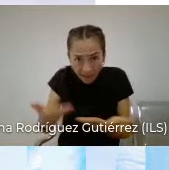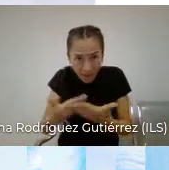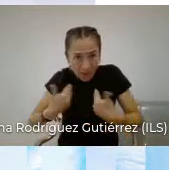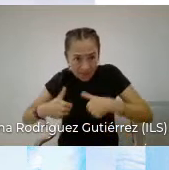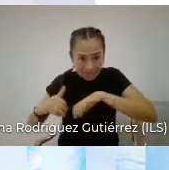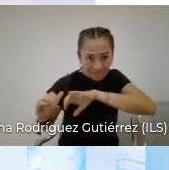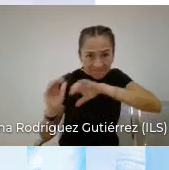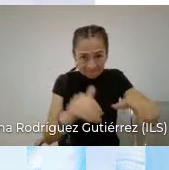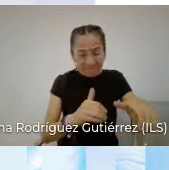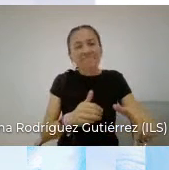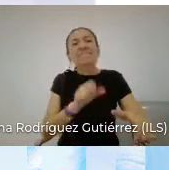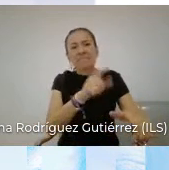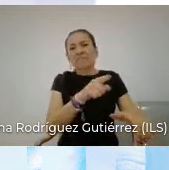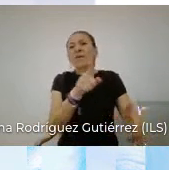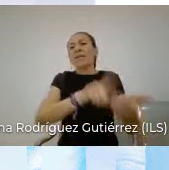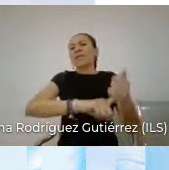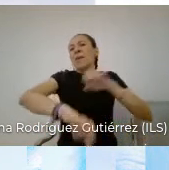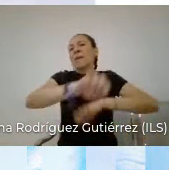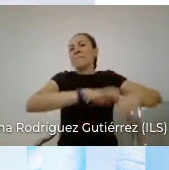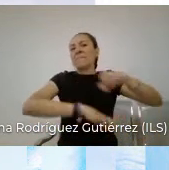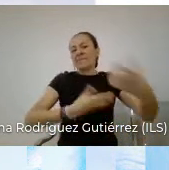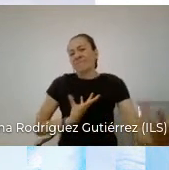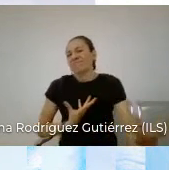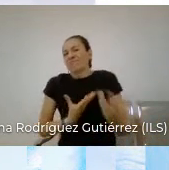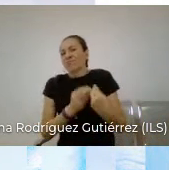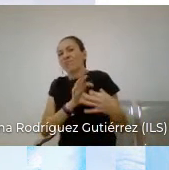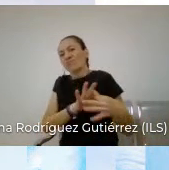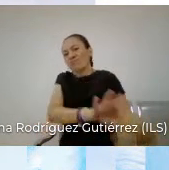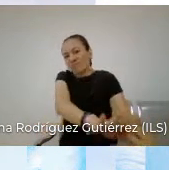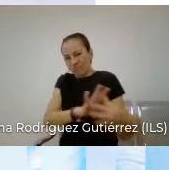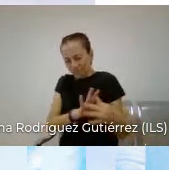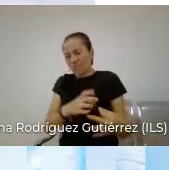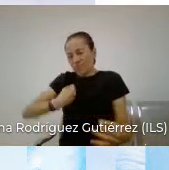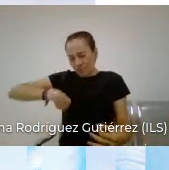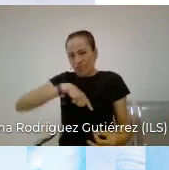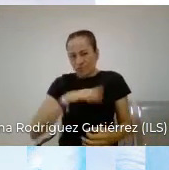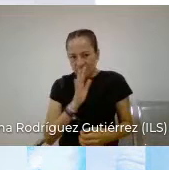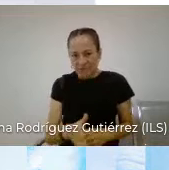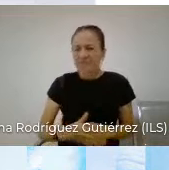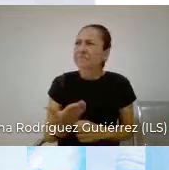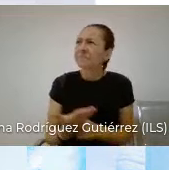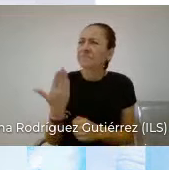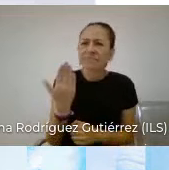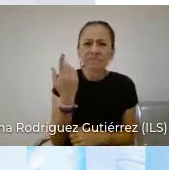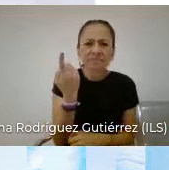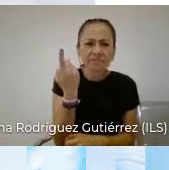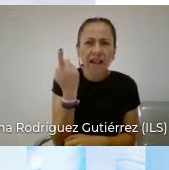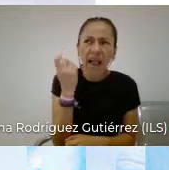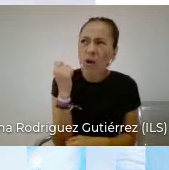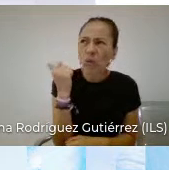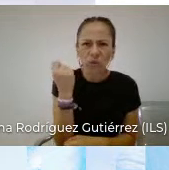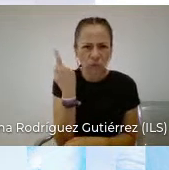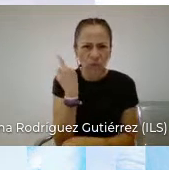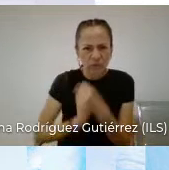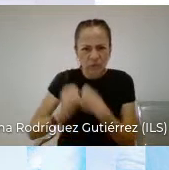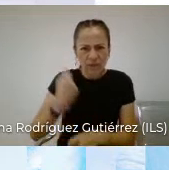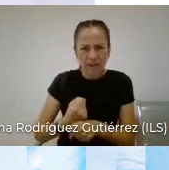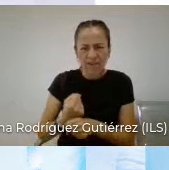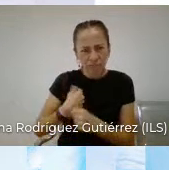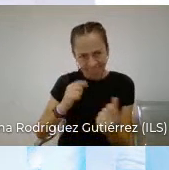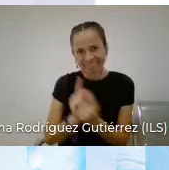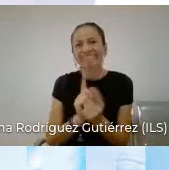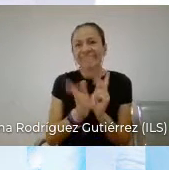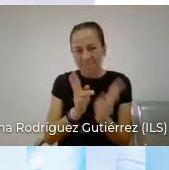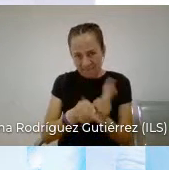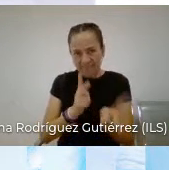de nosotros. Y justo aquí, pues hablamos con ella en agosto del año pasado. En ese momento, pues justo ya estaba en